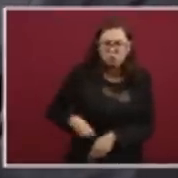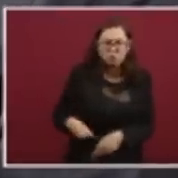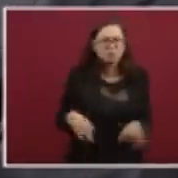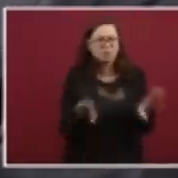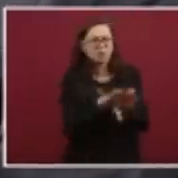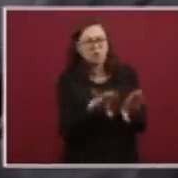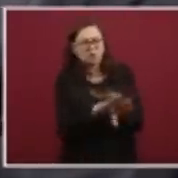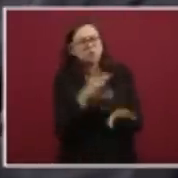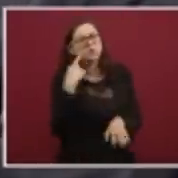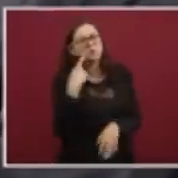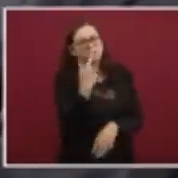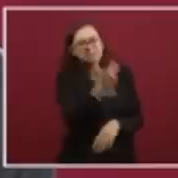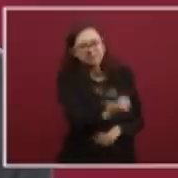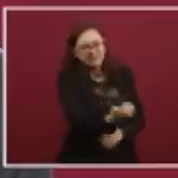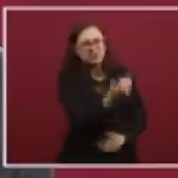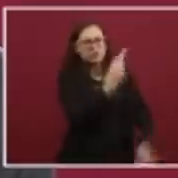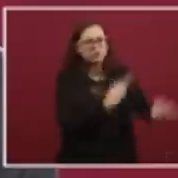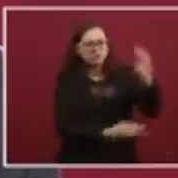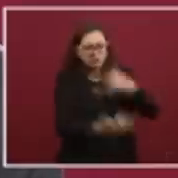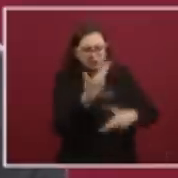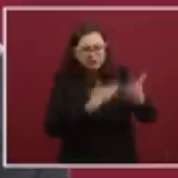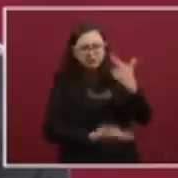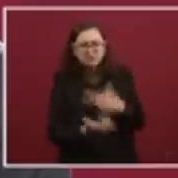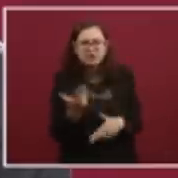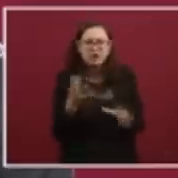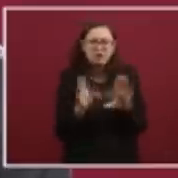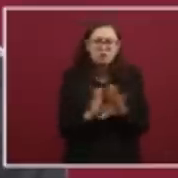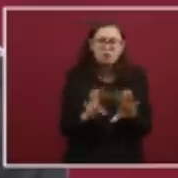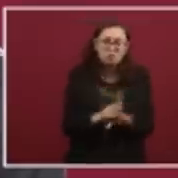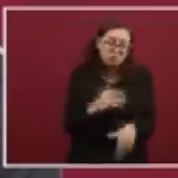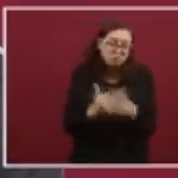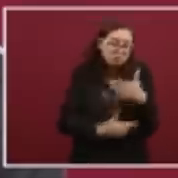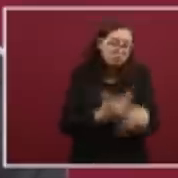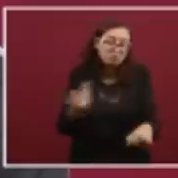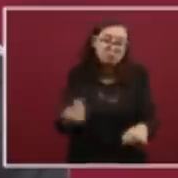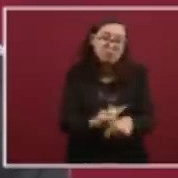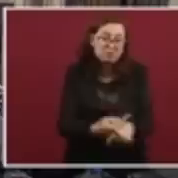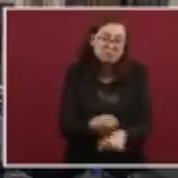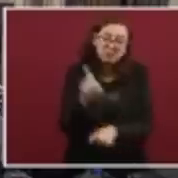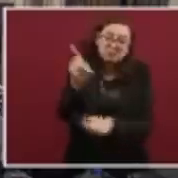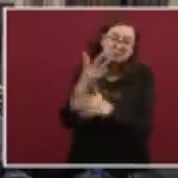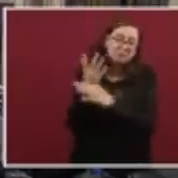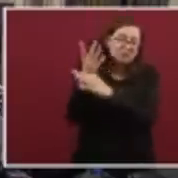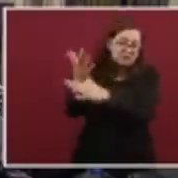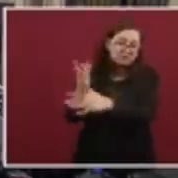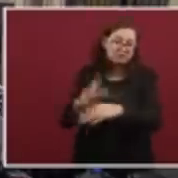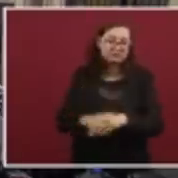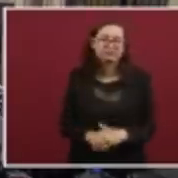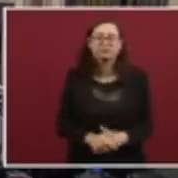del dinero o lo que proceda en este caso. La